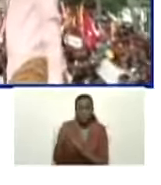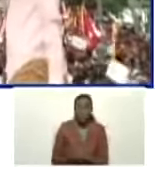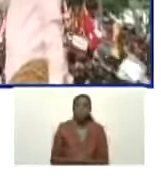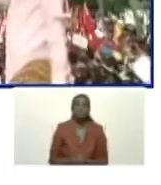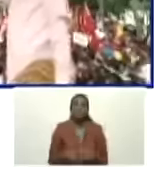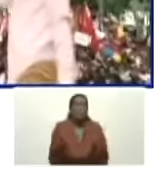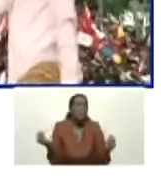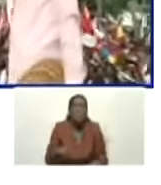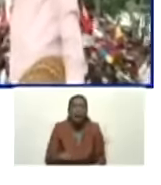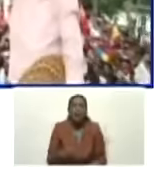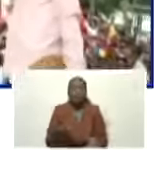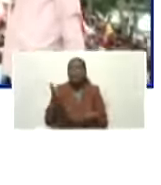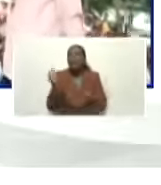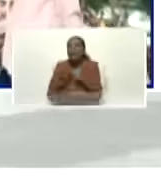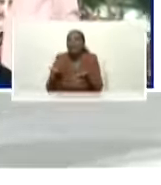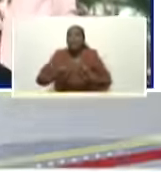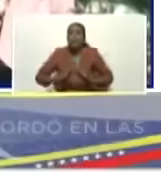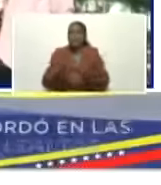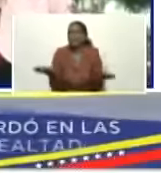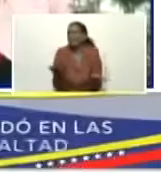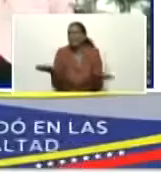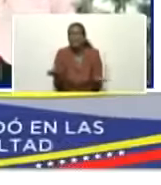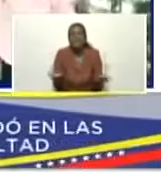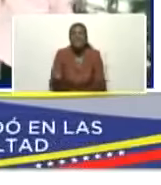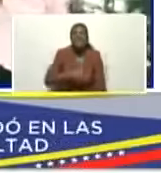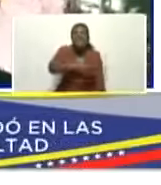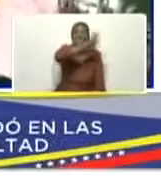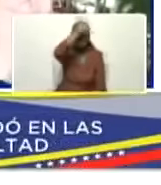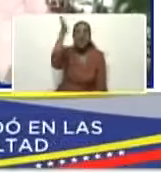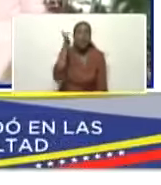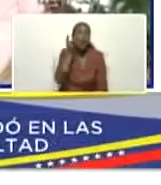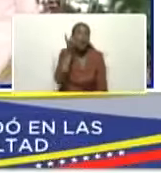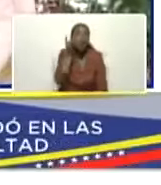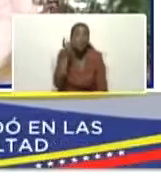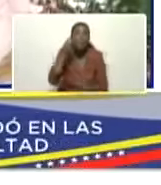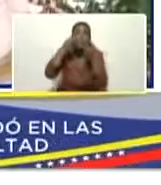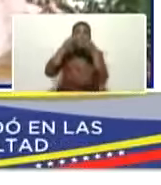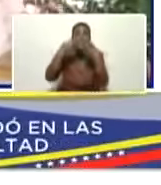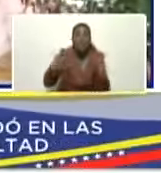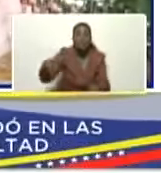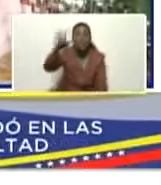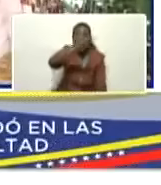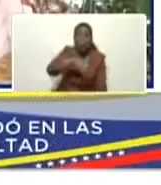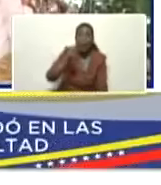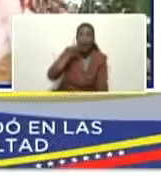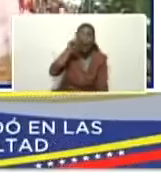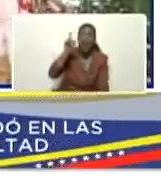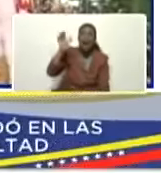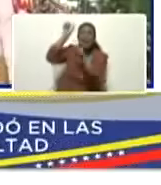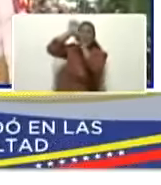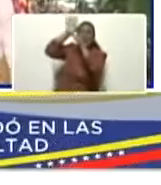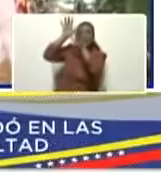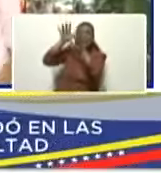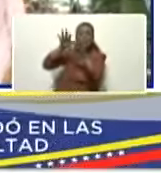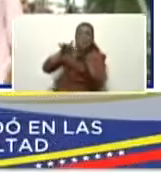¿Qué más puede pedir ese cielo azul? Y de ahí llegan las bendiciones.